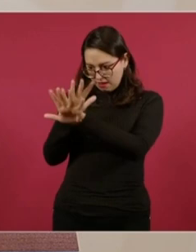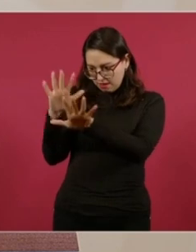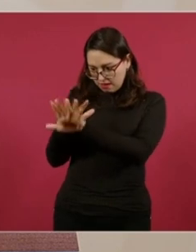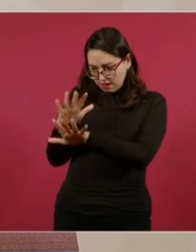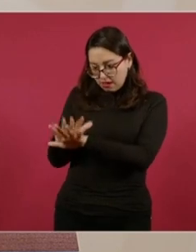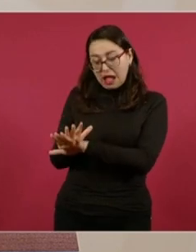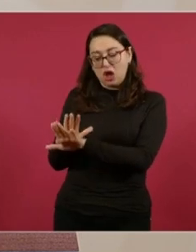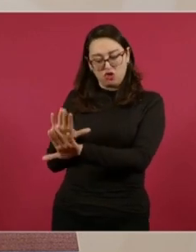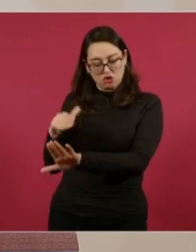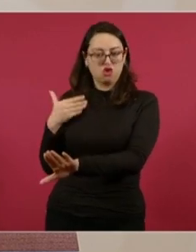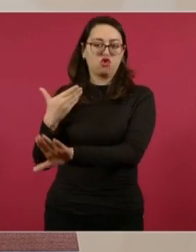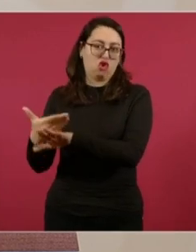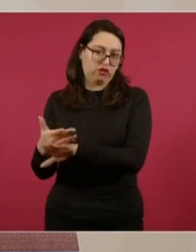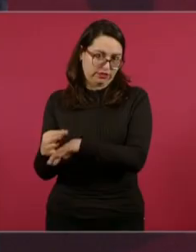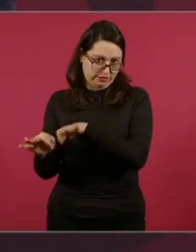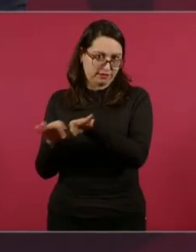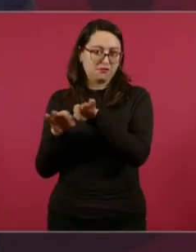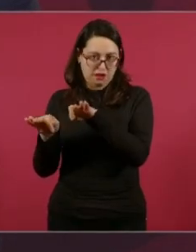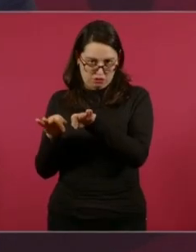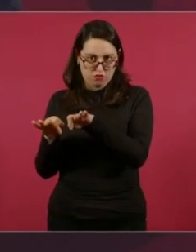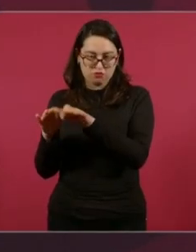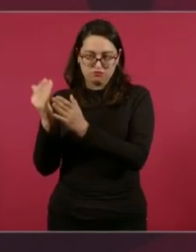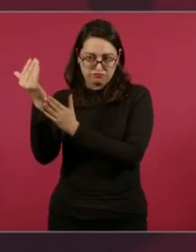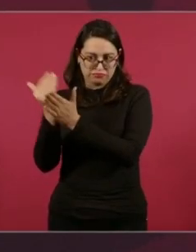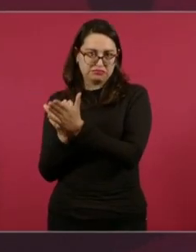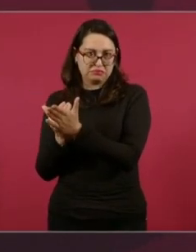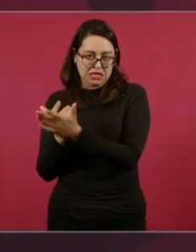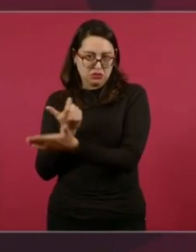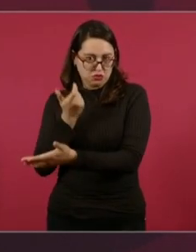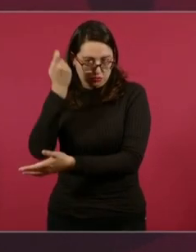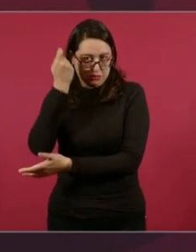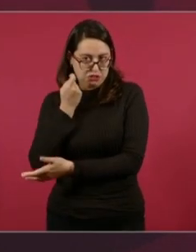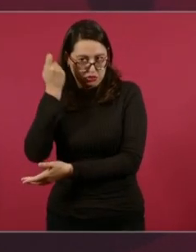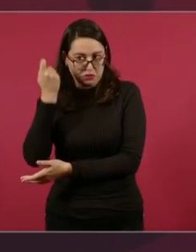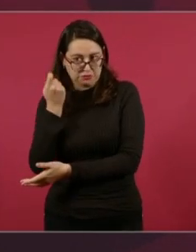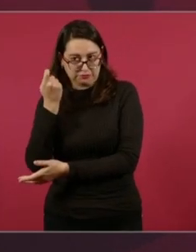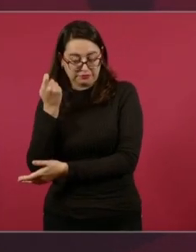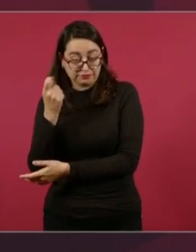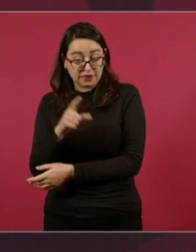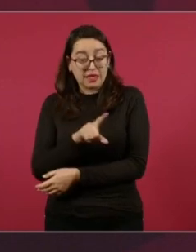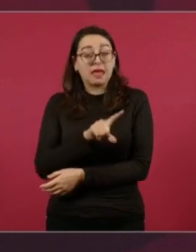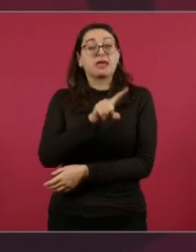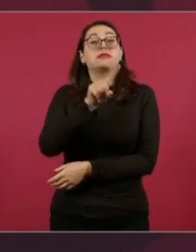y luego fue una reforma con Calderón